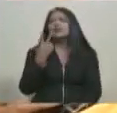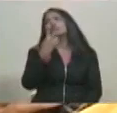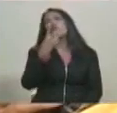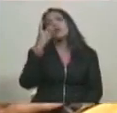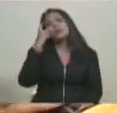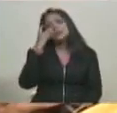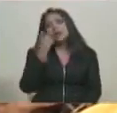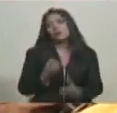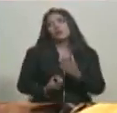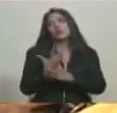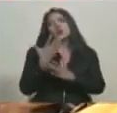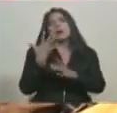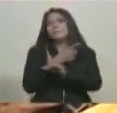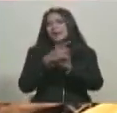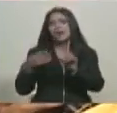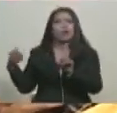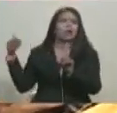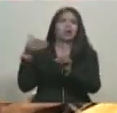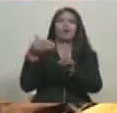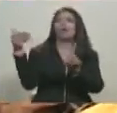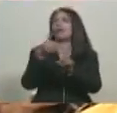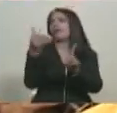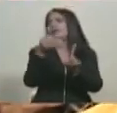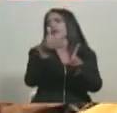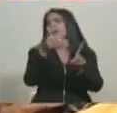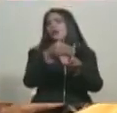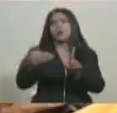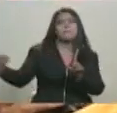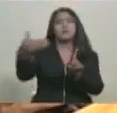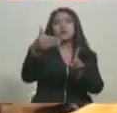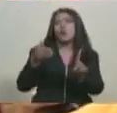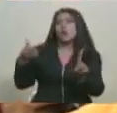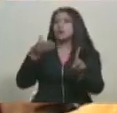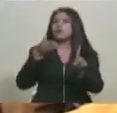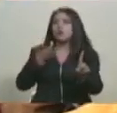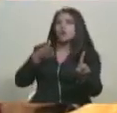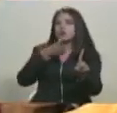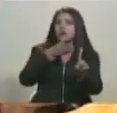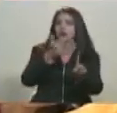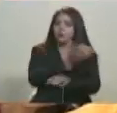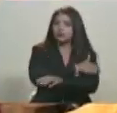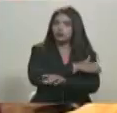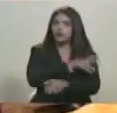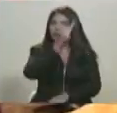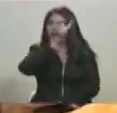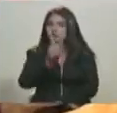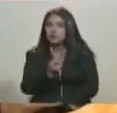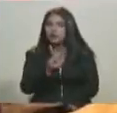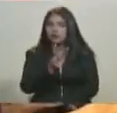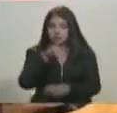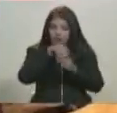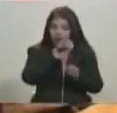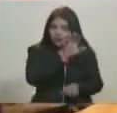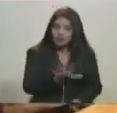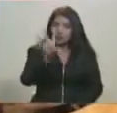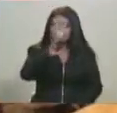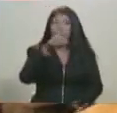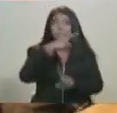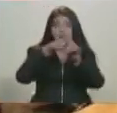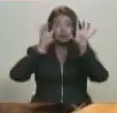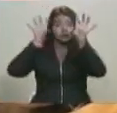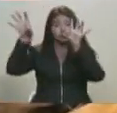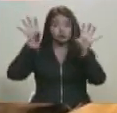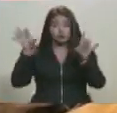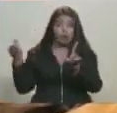de instalada y ha sido atacada desde todos los frentes de la contrarrevolución venezolana, no solo la interna, sino la externa, la